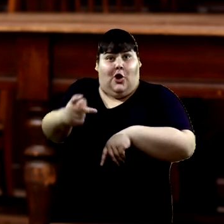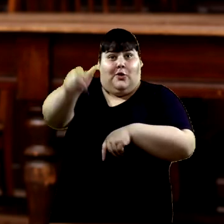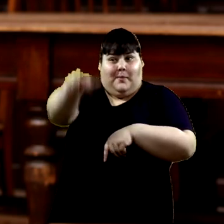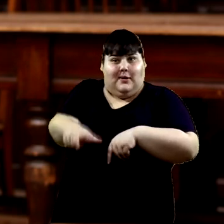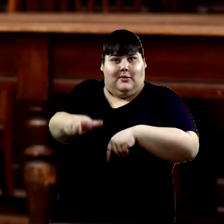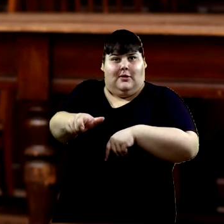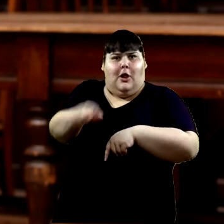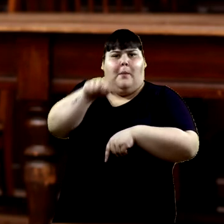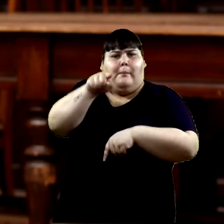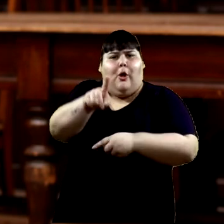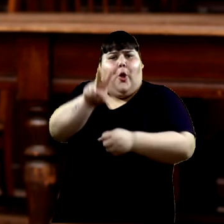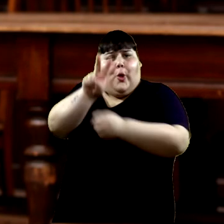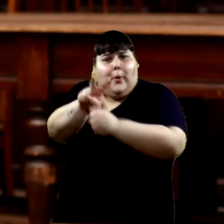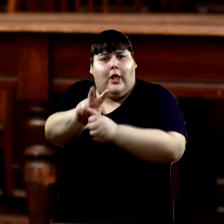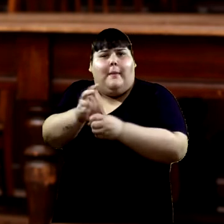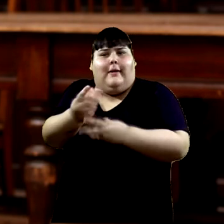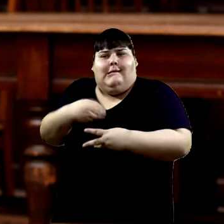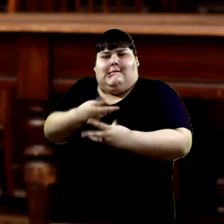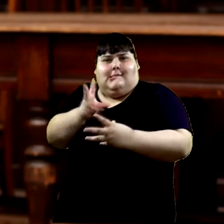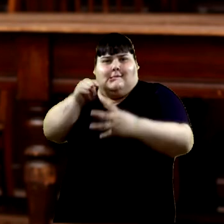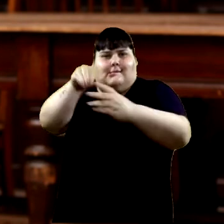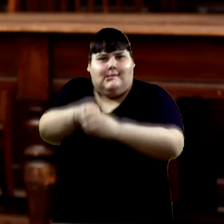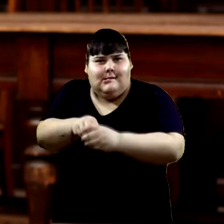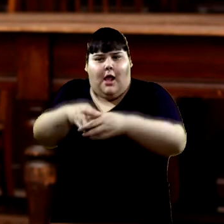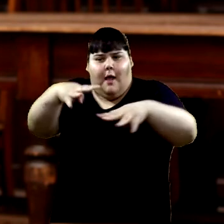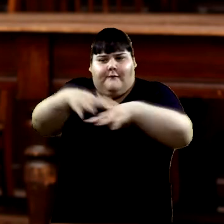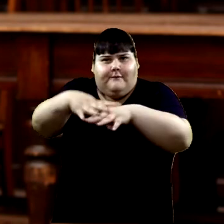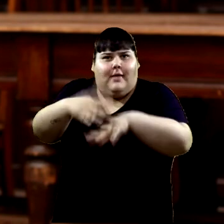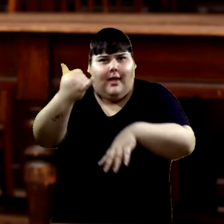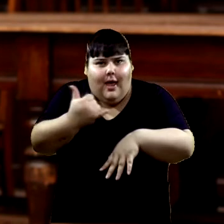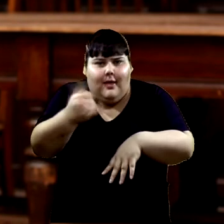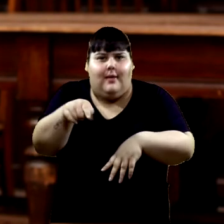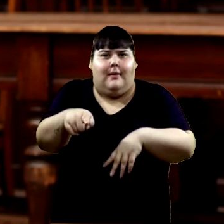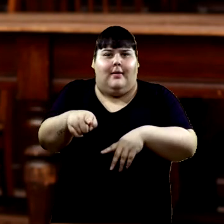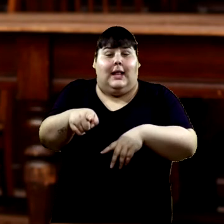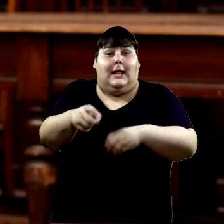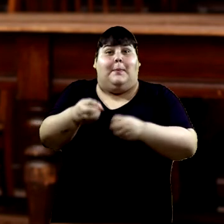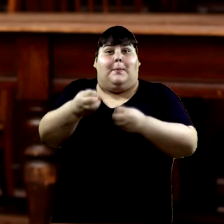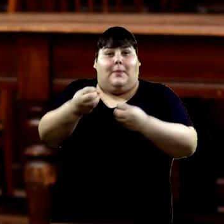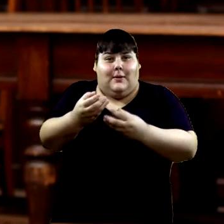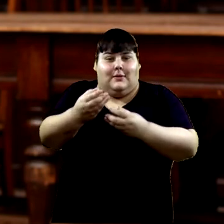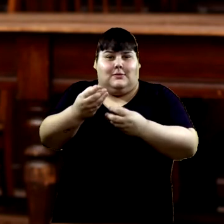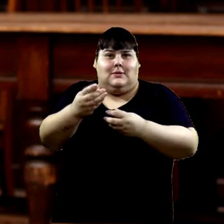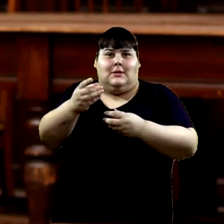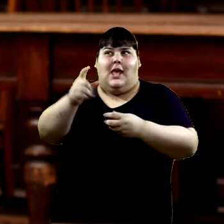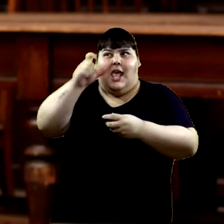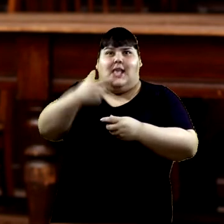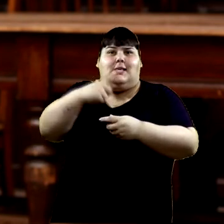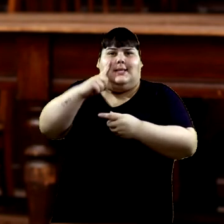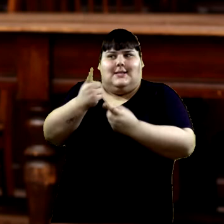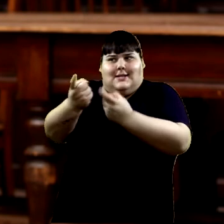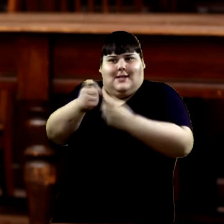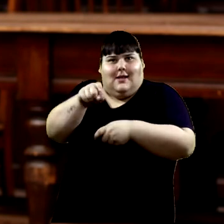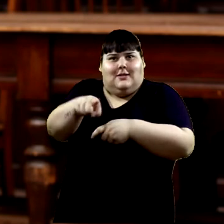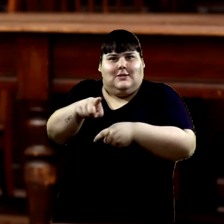tal, lo cuidás porque te sentís trama, sos parte, ¿entendés? Entonces, es eso lo que requiere la ESI,